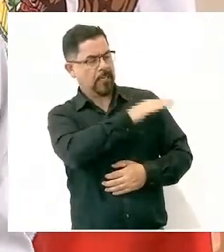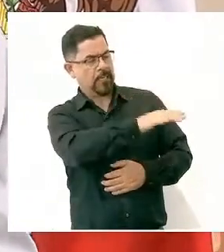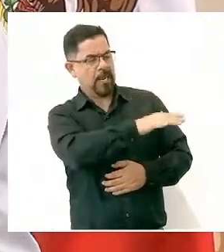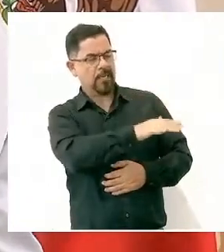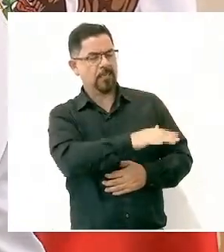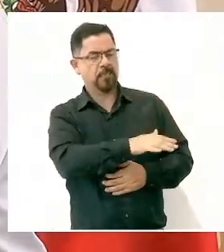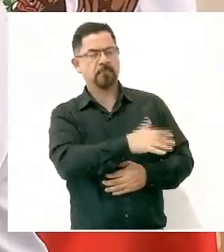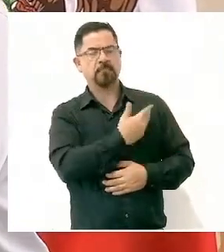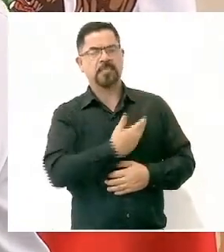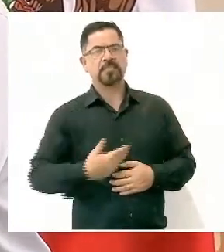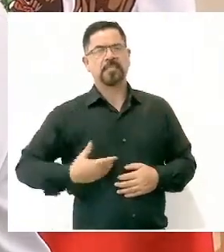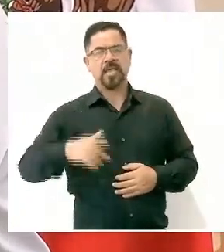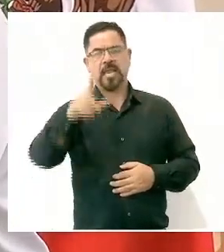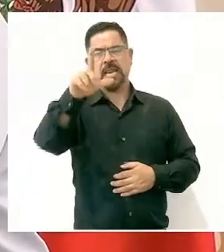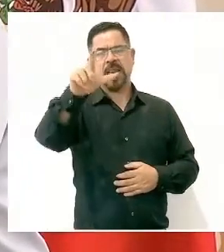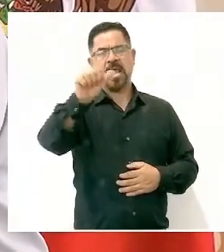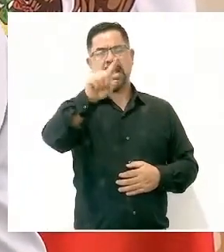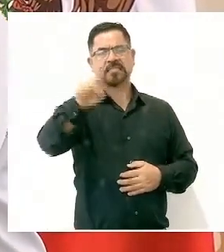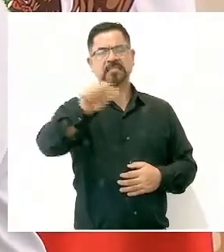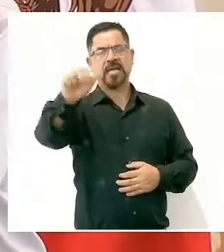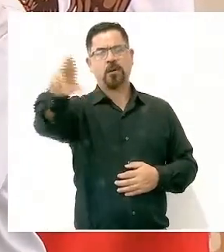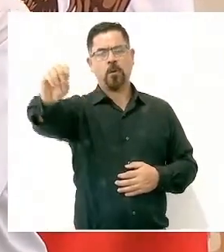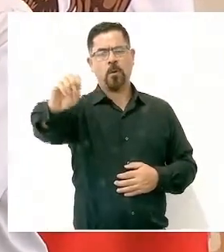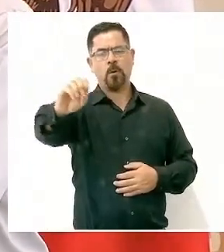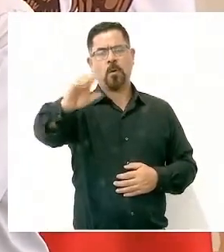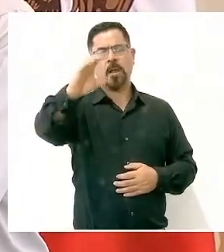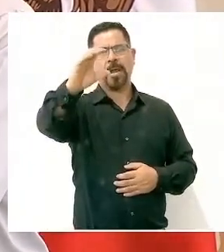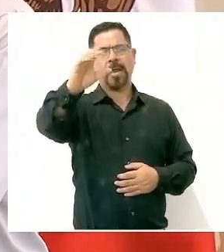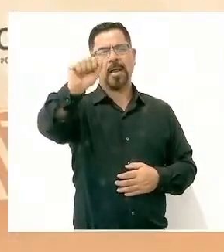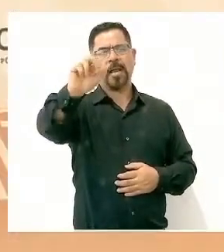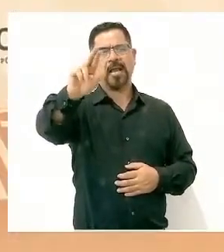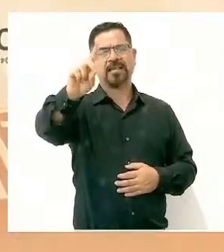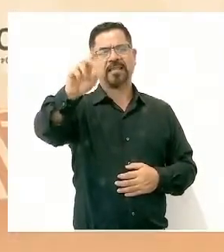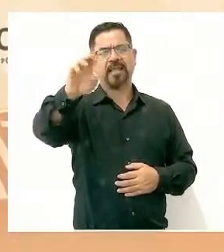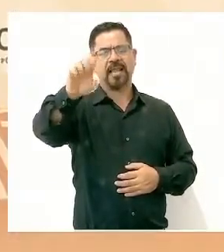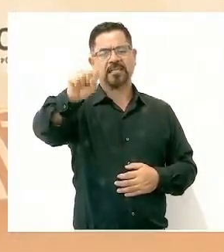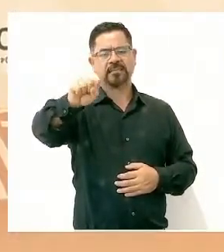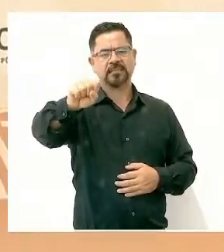Río, quien reconoció